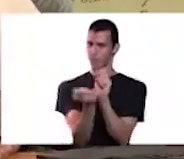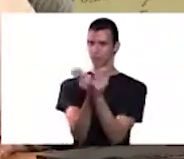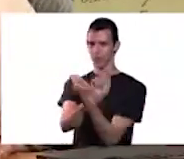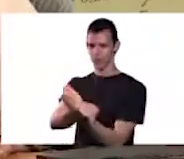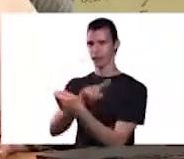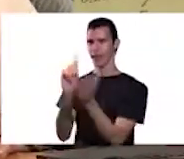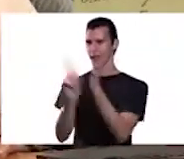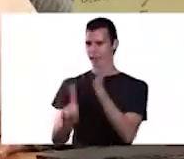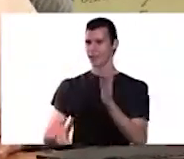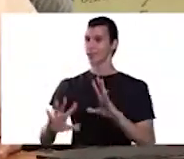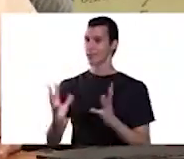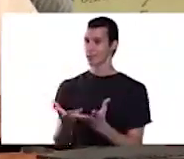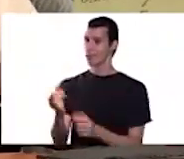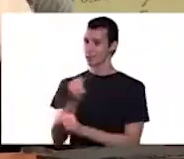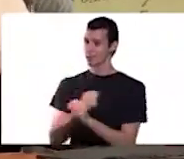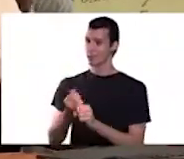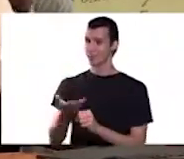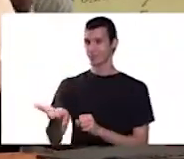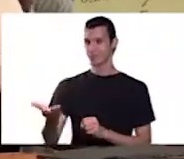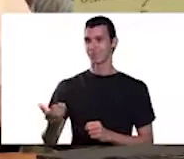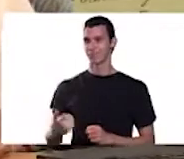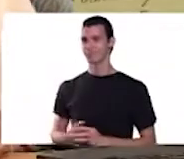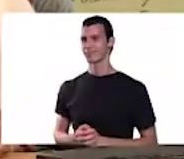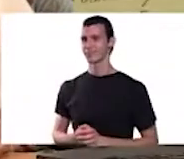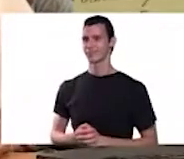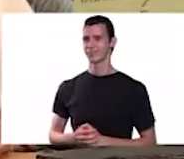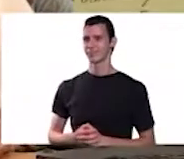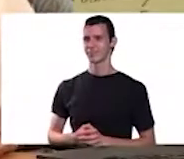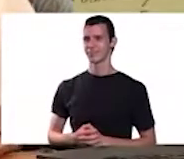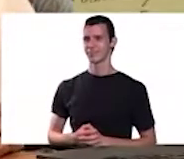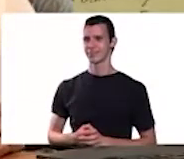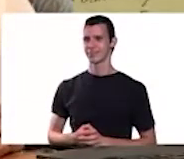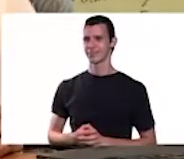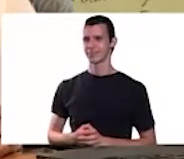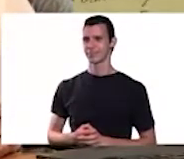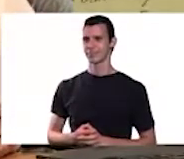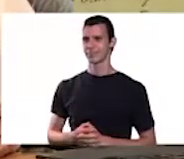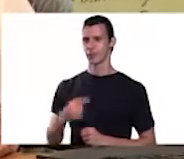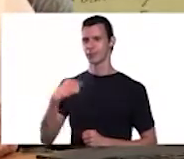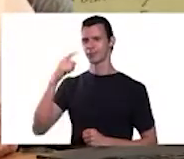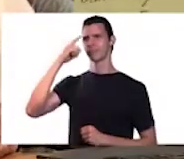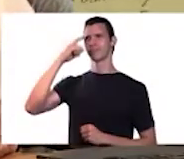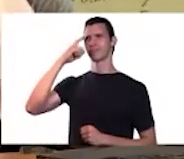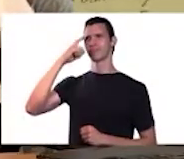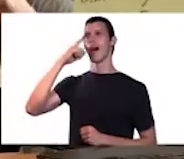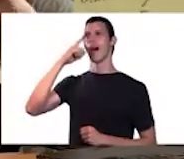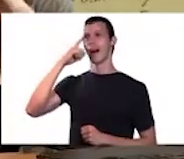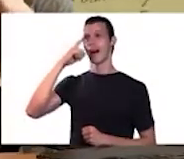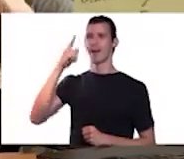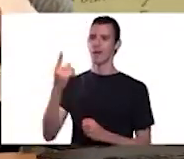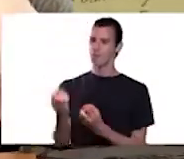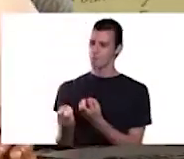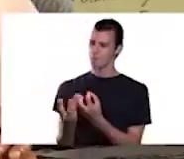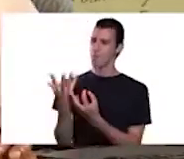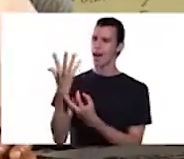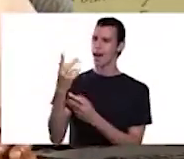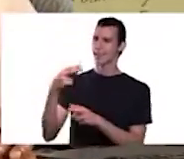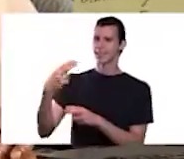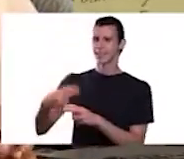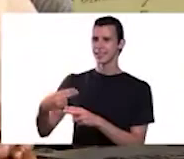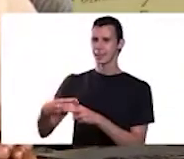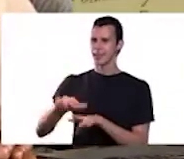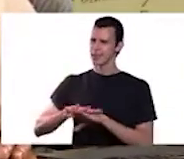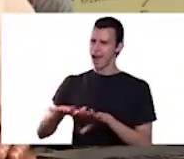muchas cosas para obtener, muchas de estas fuentes para obtener energía. Bien, hay una planta que se